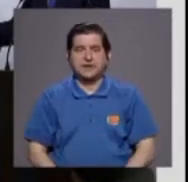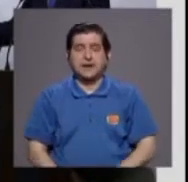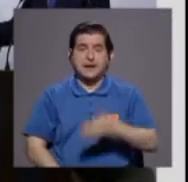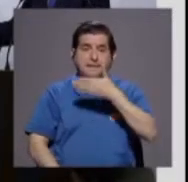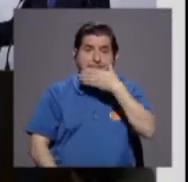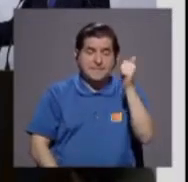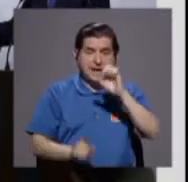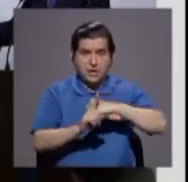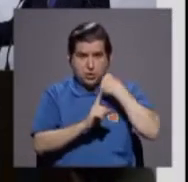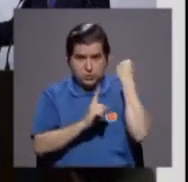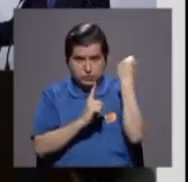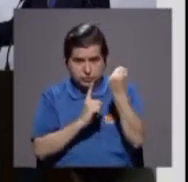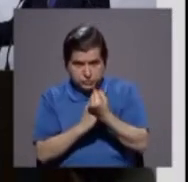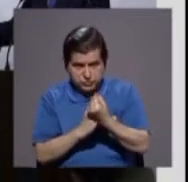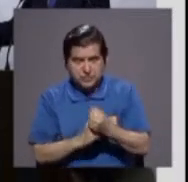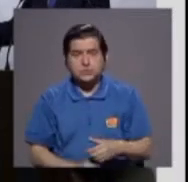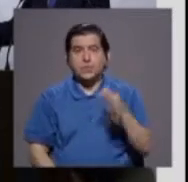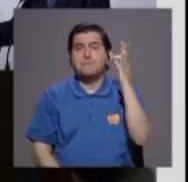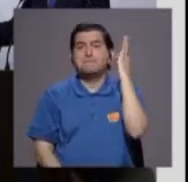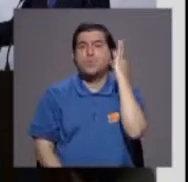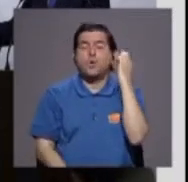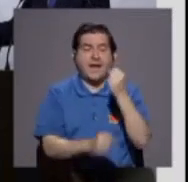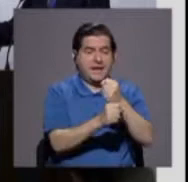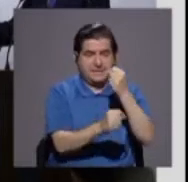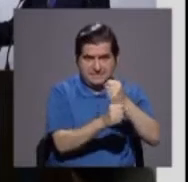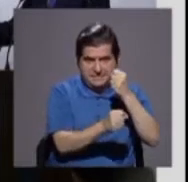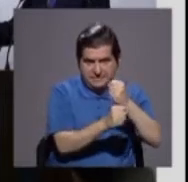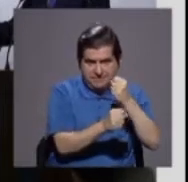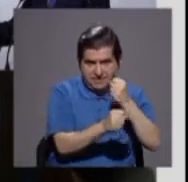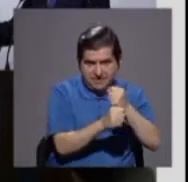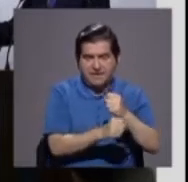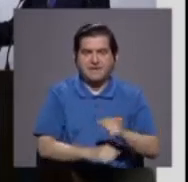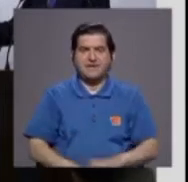mejorar las condiciones para que las mujeres trabajen,